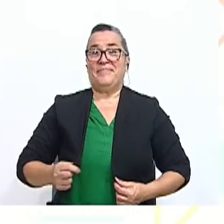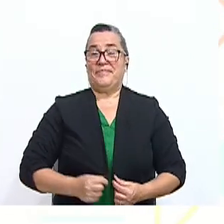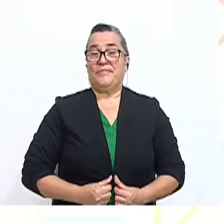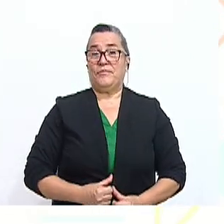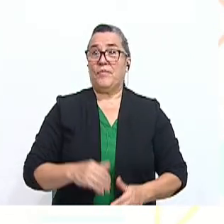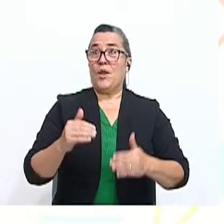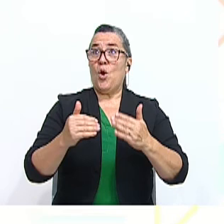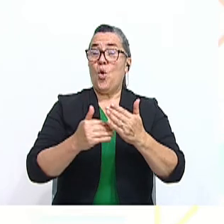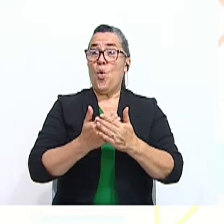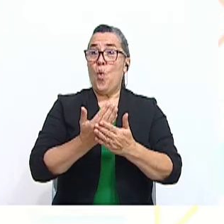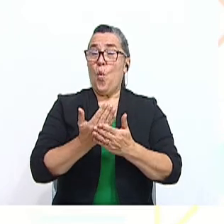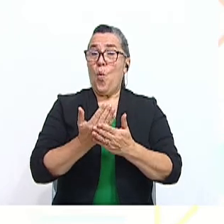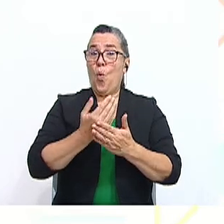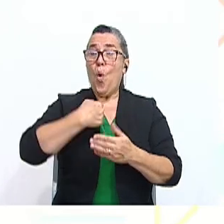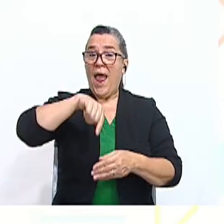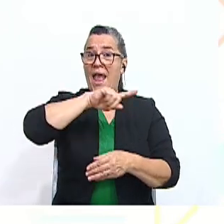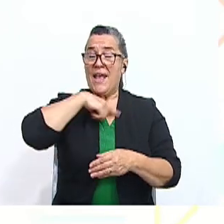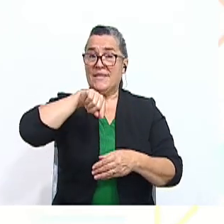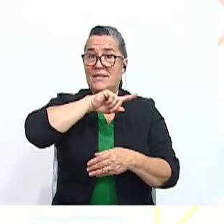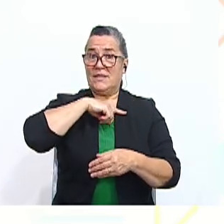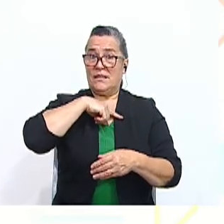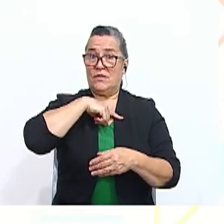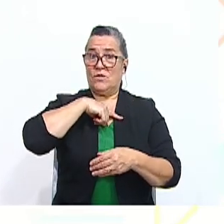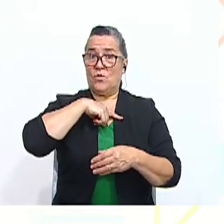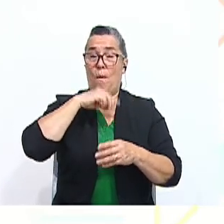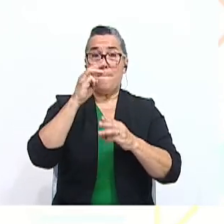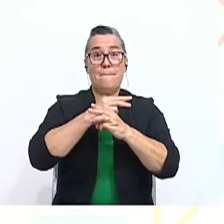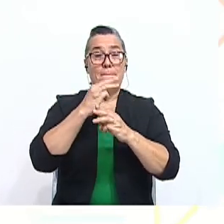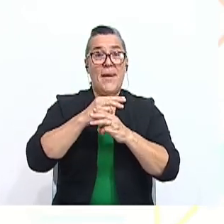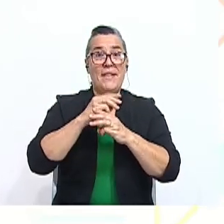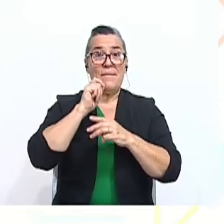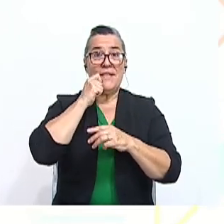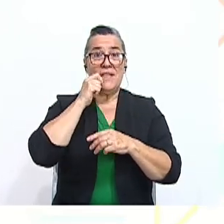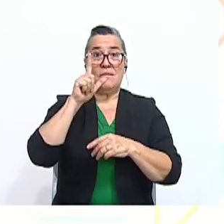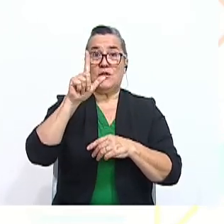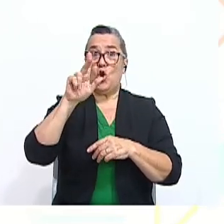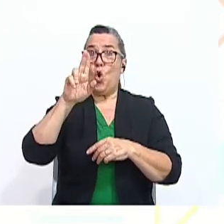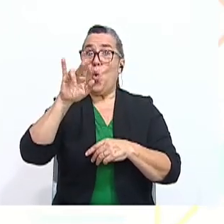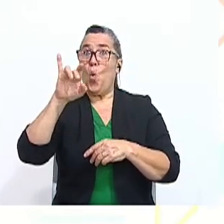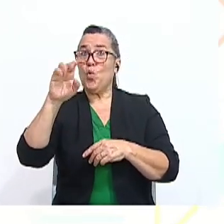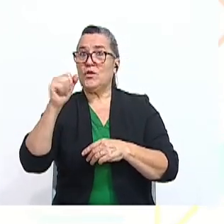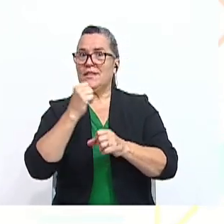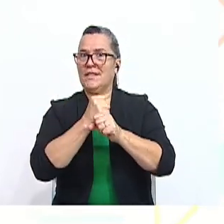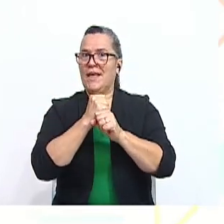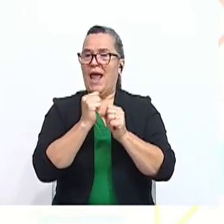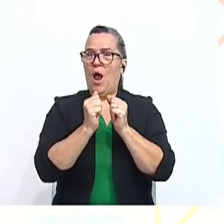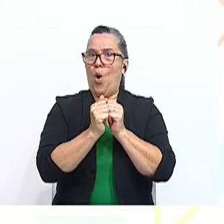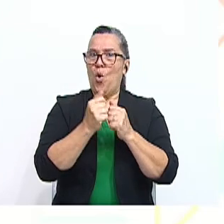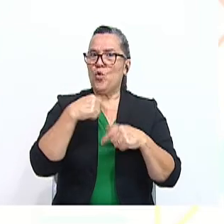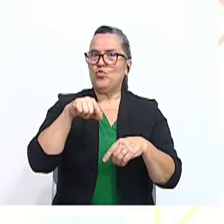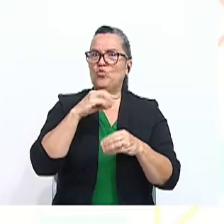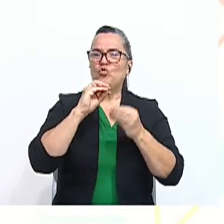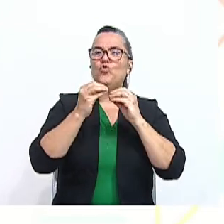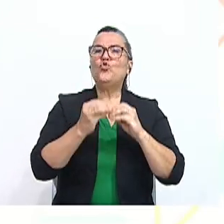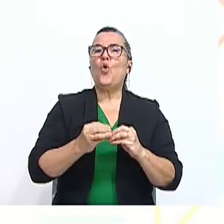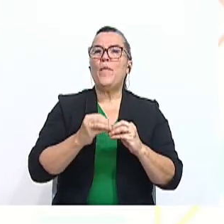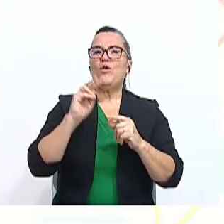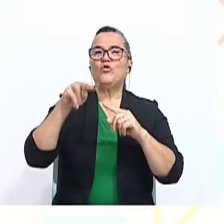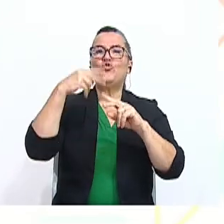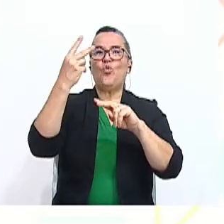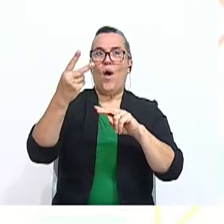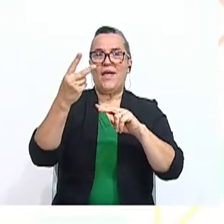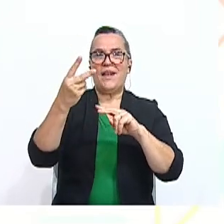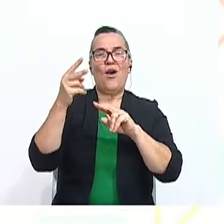En nuestro Matematips del día de hoy, Lucía va a trabajar con nosotros los números